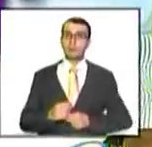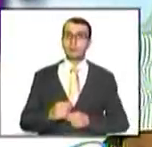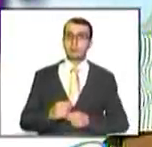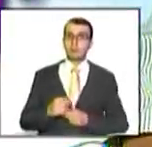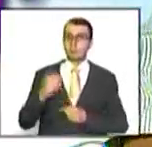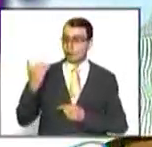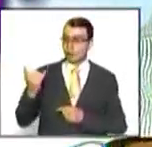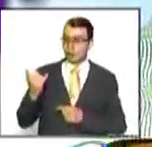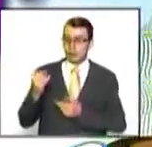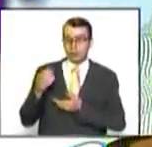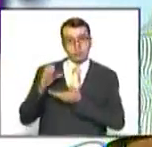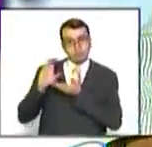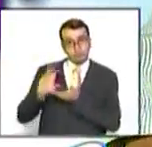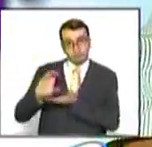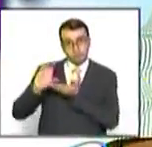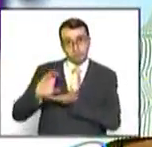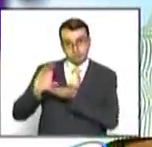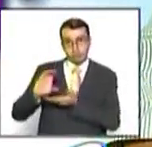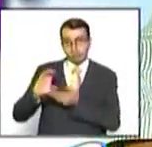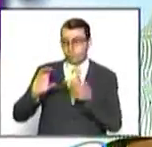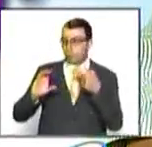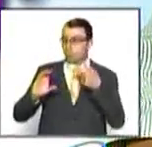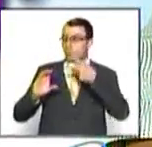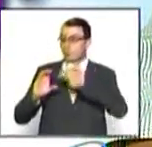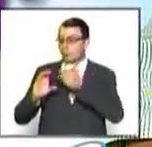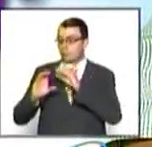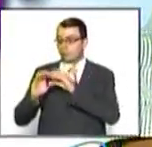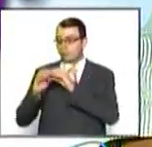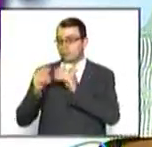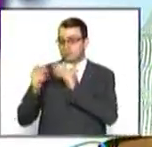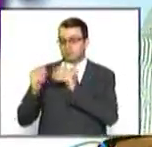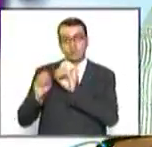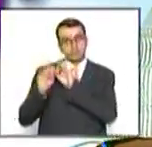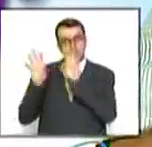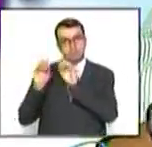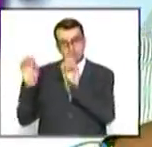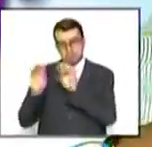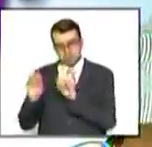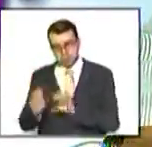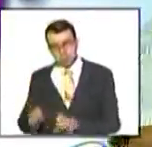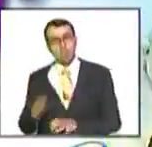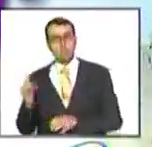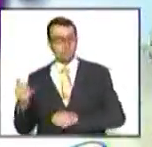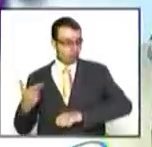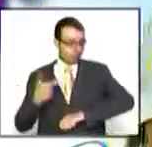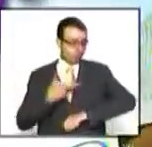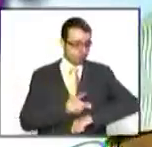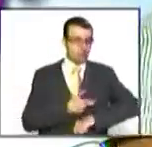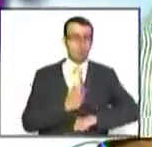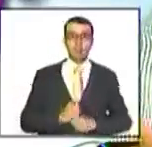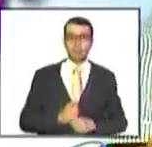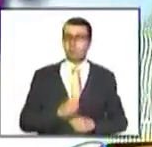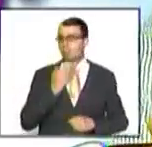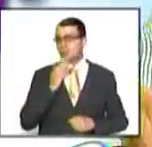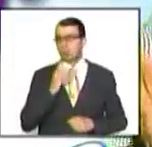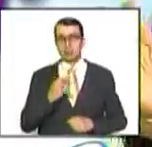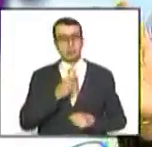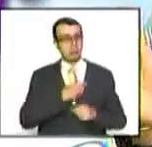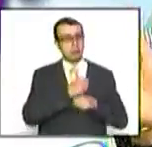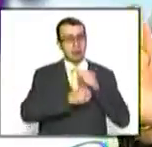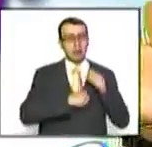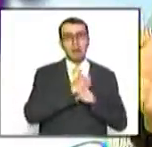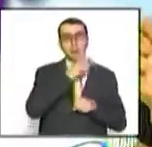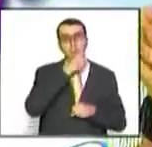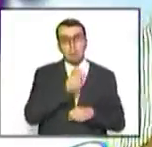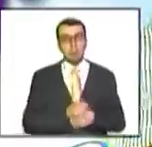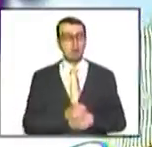los factores de crecimiento, que son los que finalmente van a reparar. Entonces, a cierta edad, a ciertas lesiones, esos factores